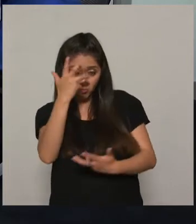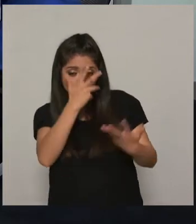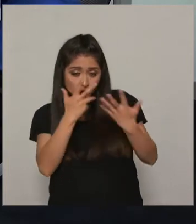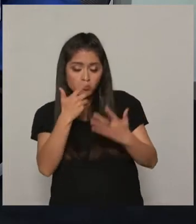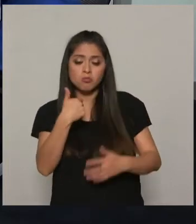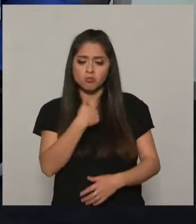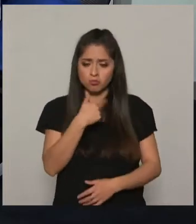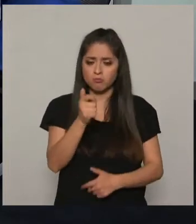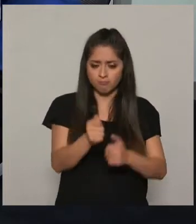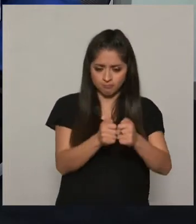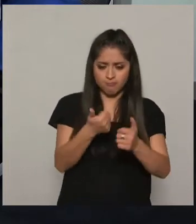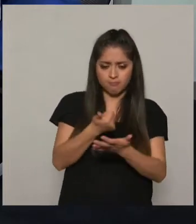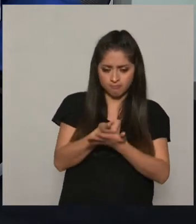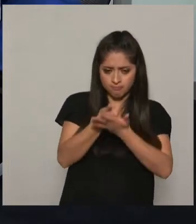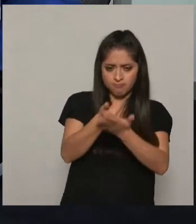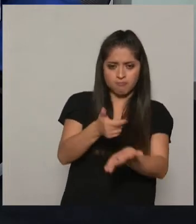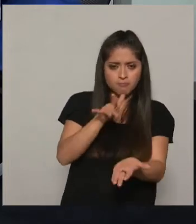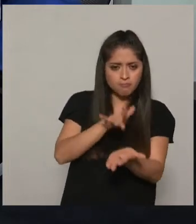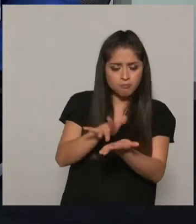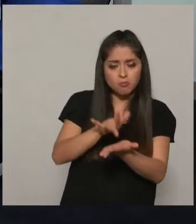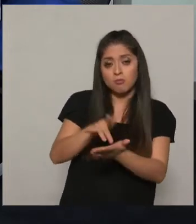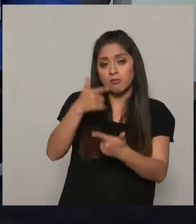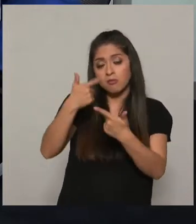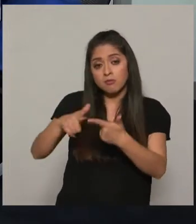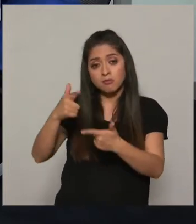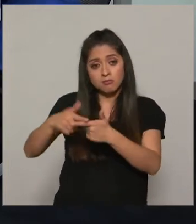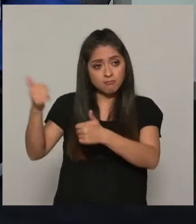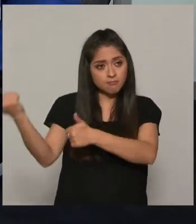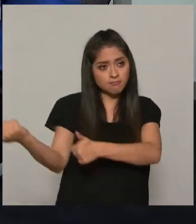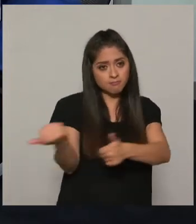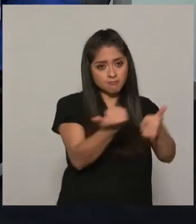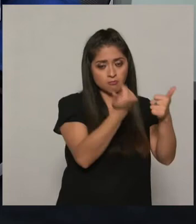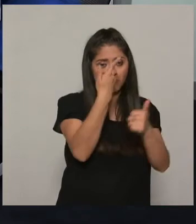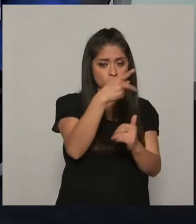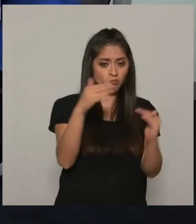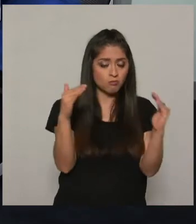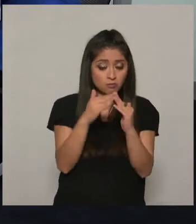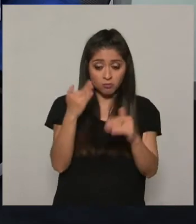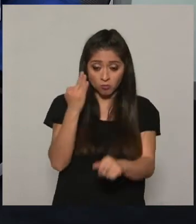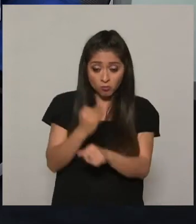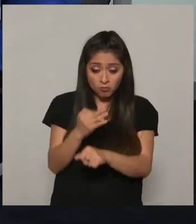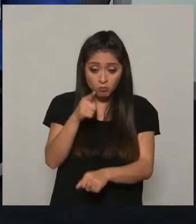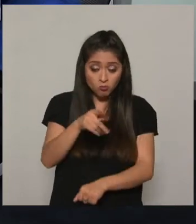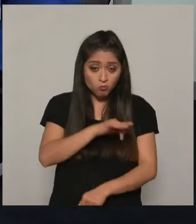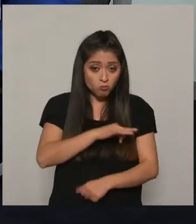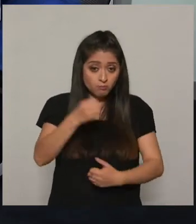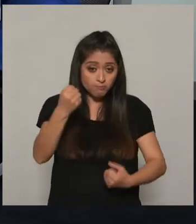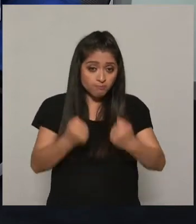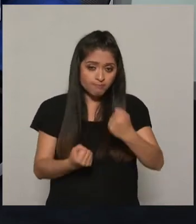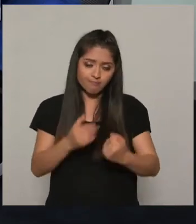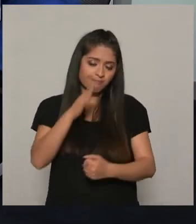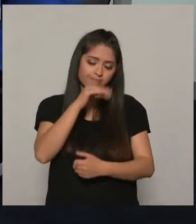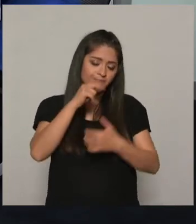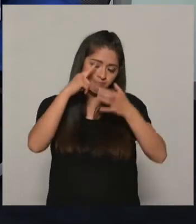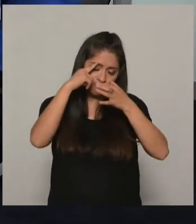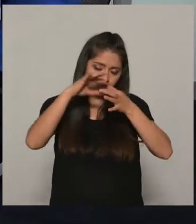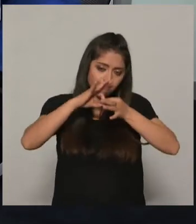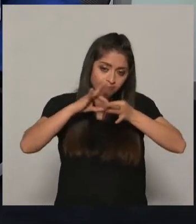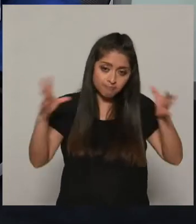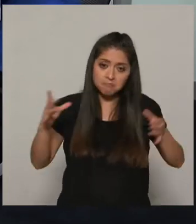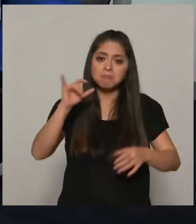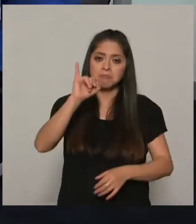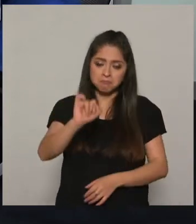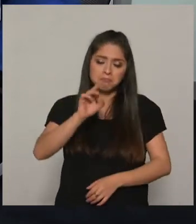al cliente, te pido el taxi, pues para que ya te lleven a tu casa, no estás en condiciones de manejo, y lo mejor es que si alguien se lleve a esa